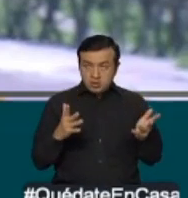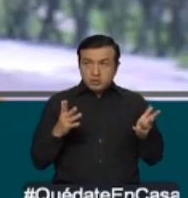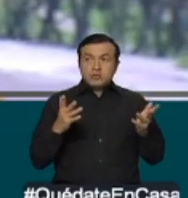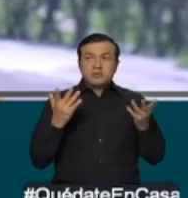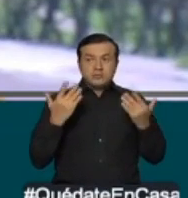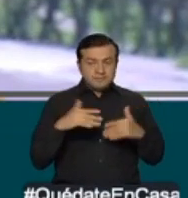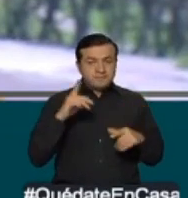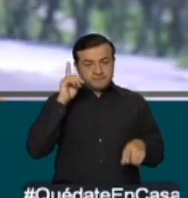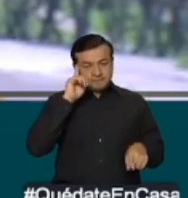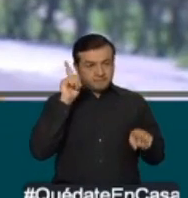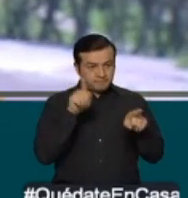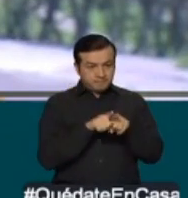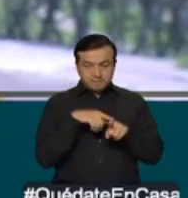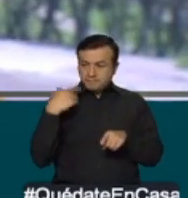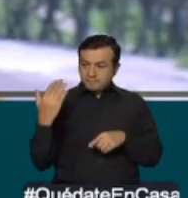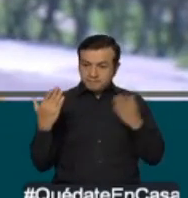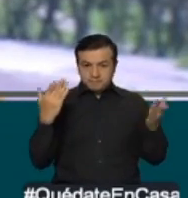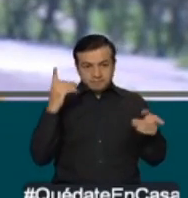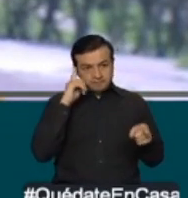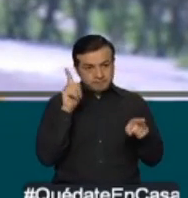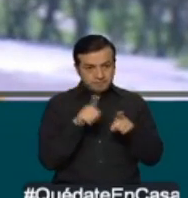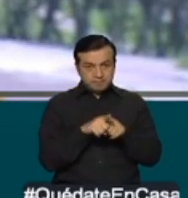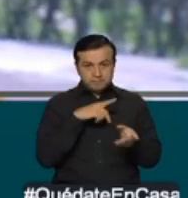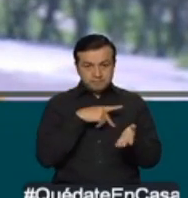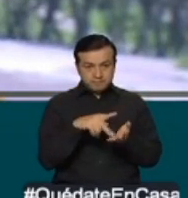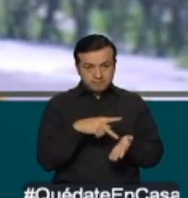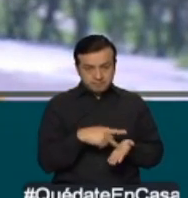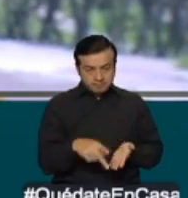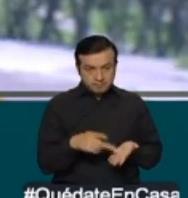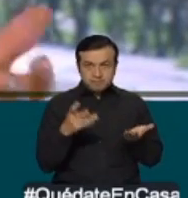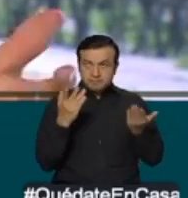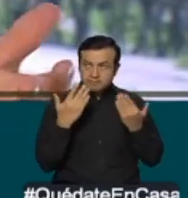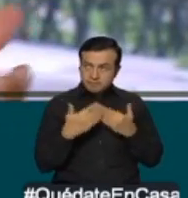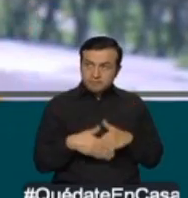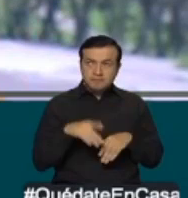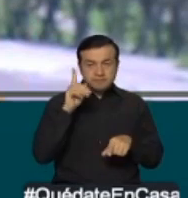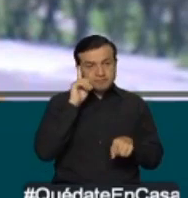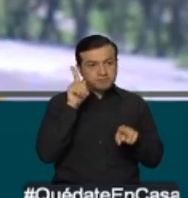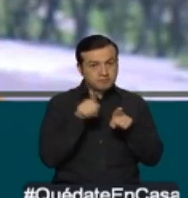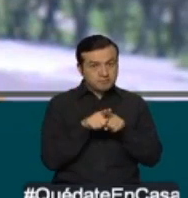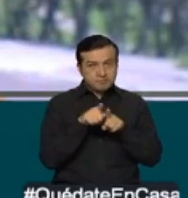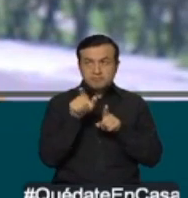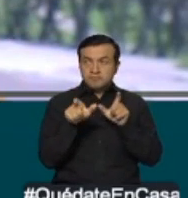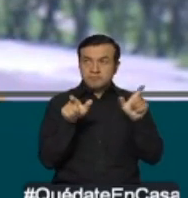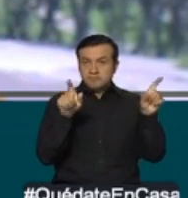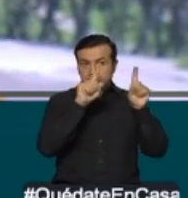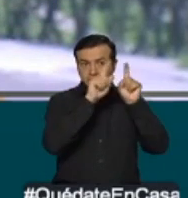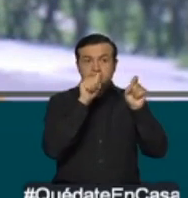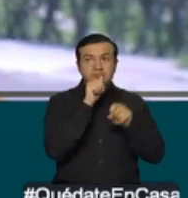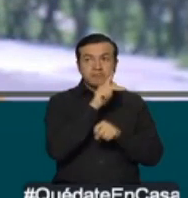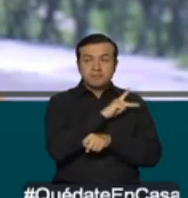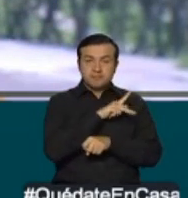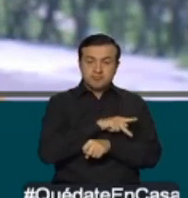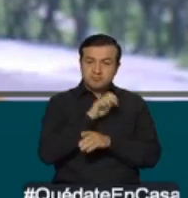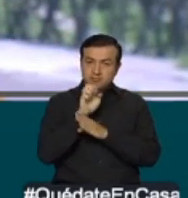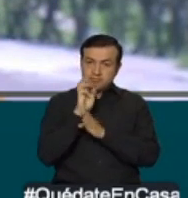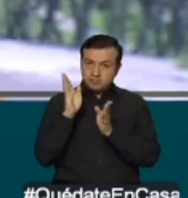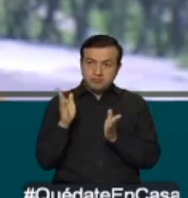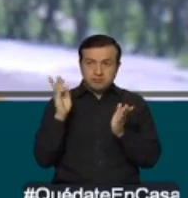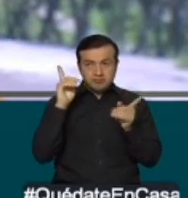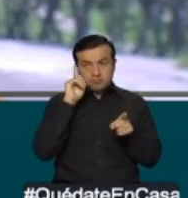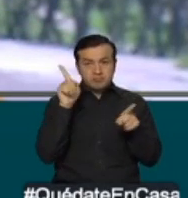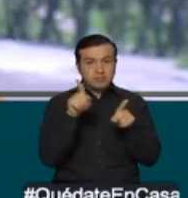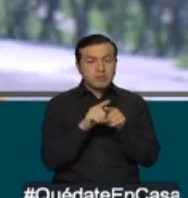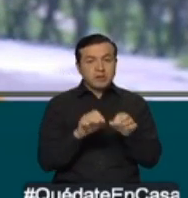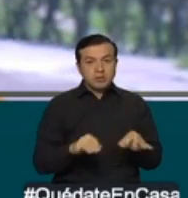se pongan de acuerdo ambas partes y hagan acuerdos de pago y acceder a un acuerdo entre los privados y los ecuatorianos pero sí creo que es